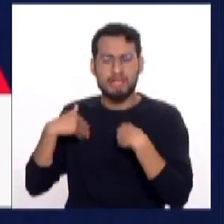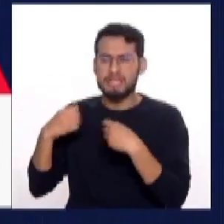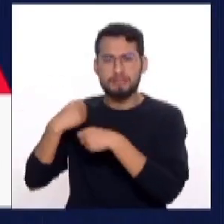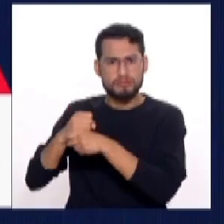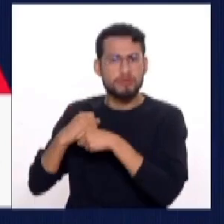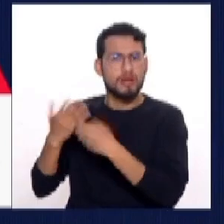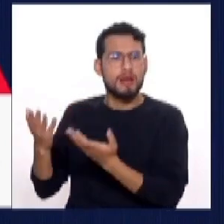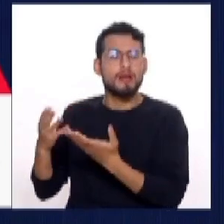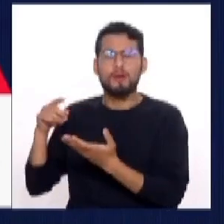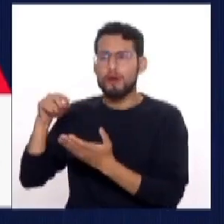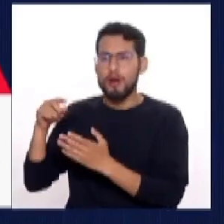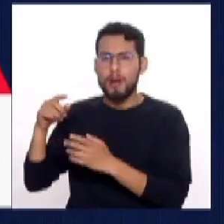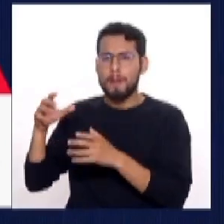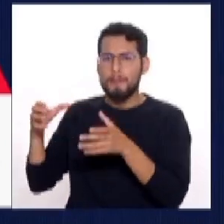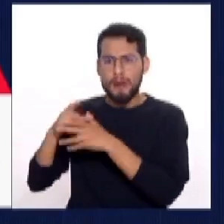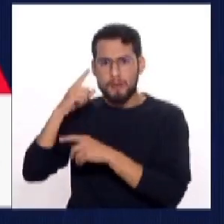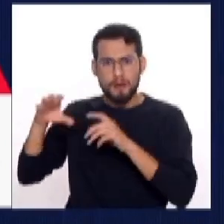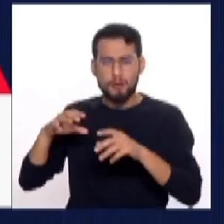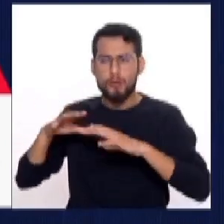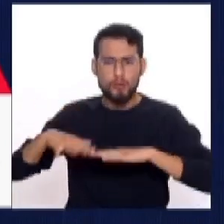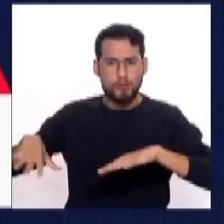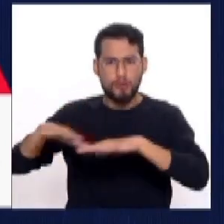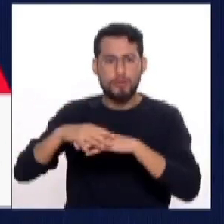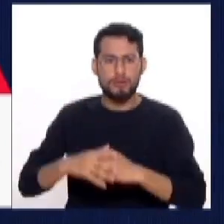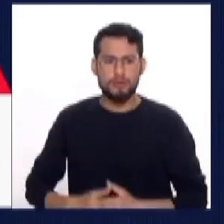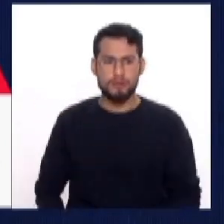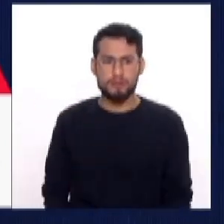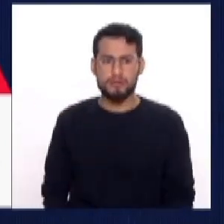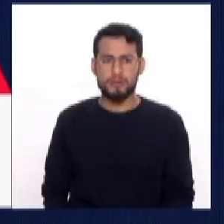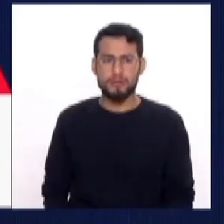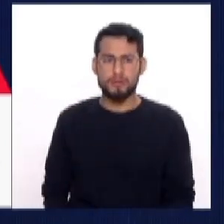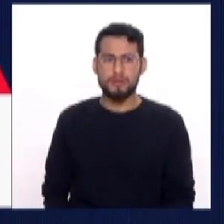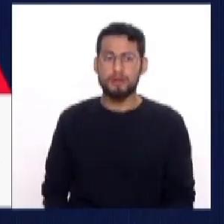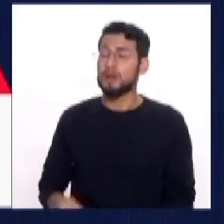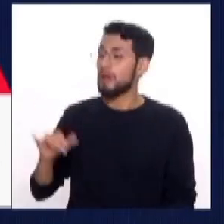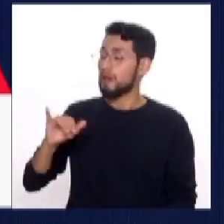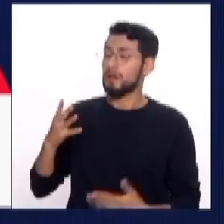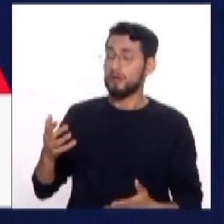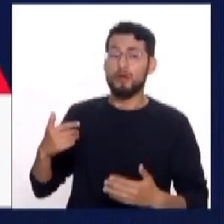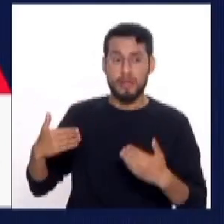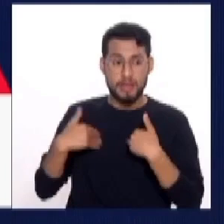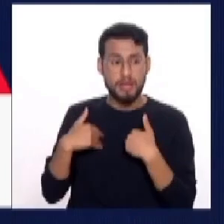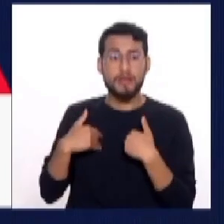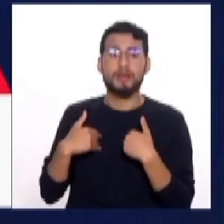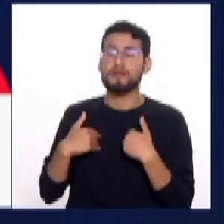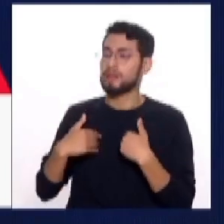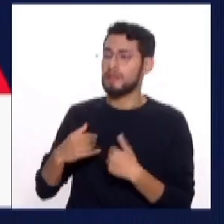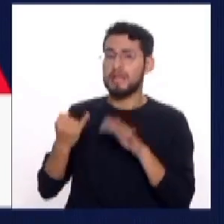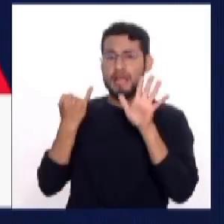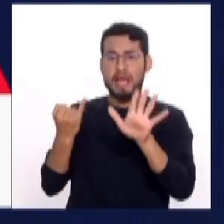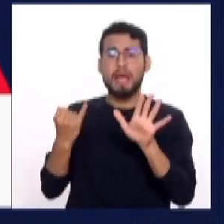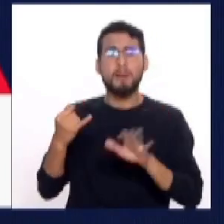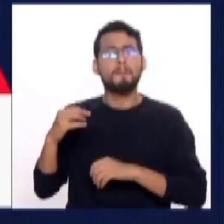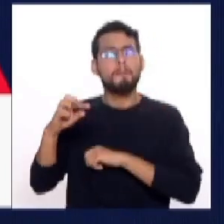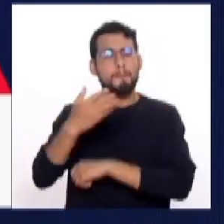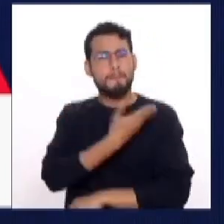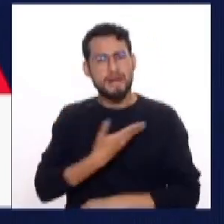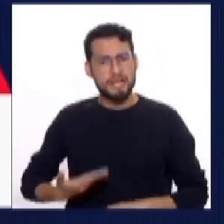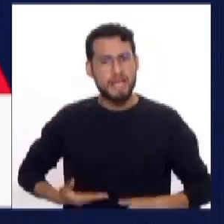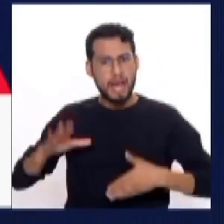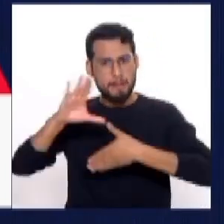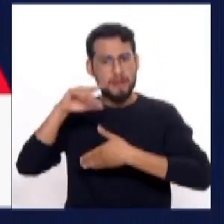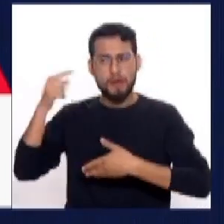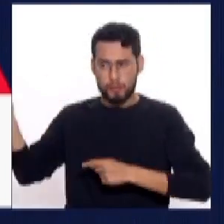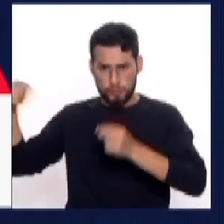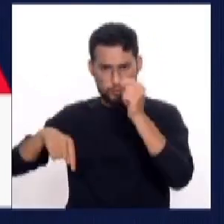preparando como medidas públicas también Contamos con seis presidentes de las Américas que